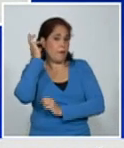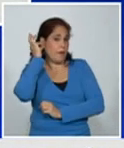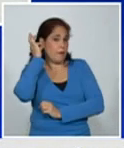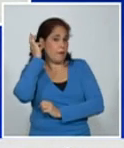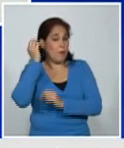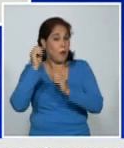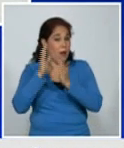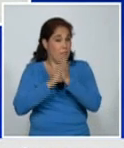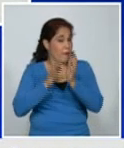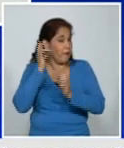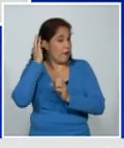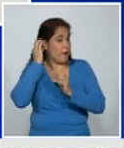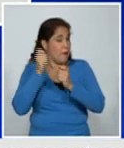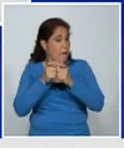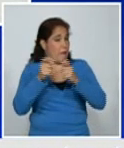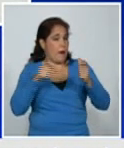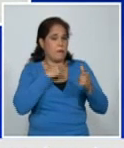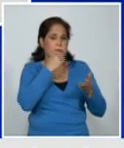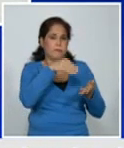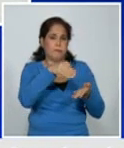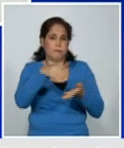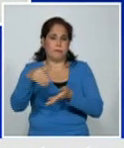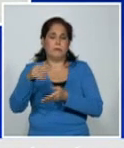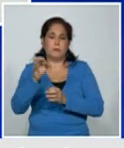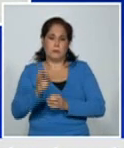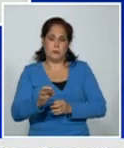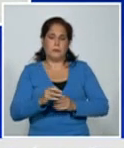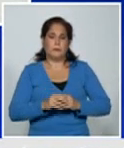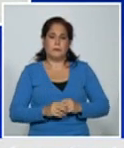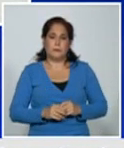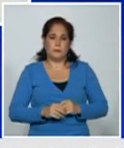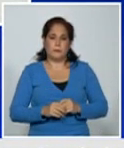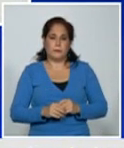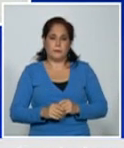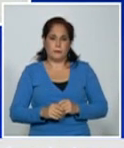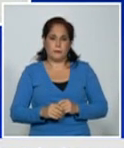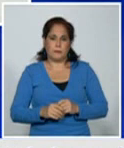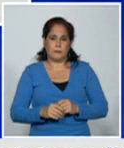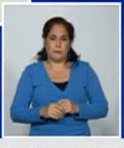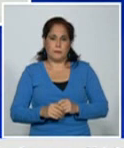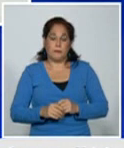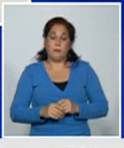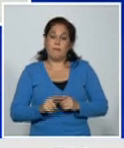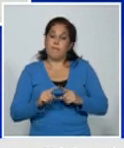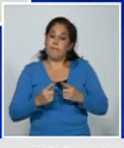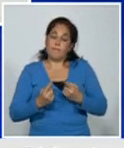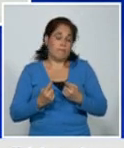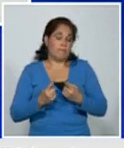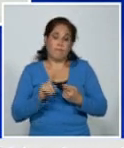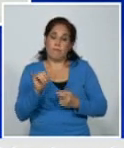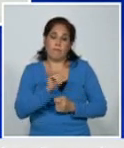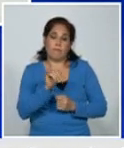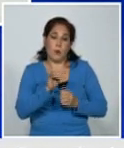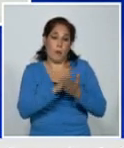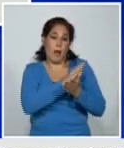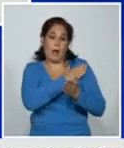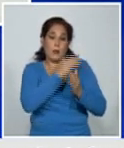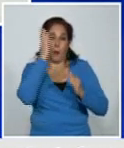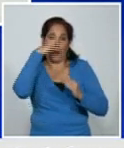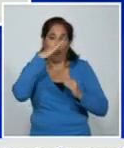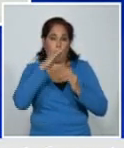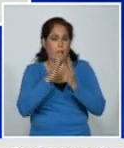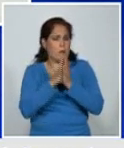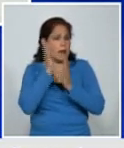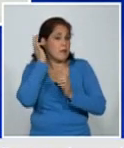mes de mayor número de casos, de mayor transmisión, pero parece ser que no, que vamos a quedar